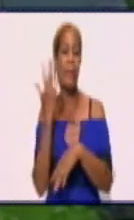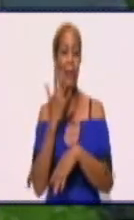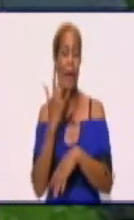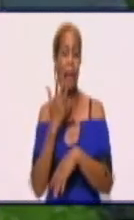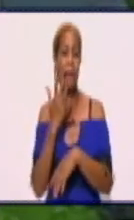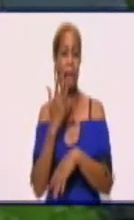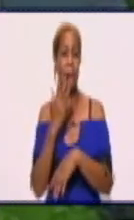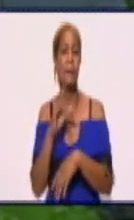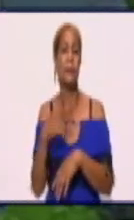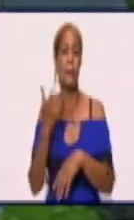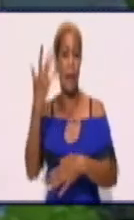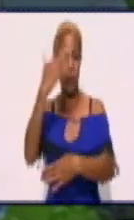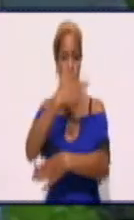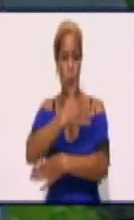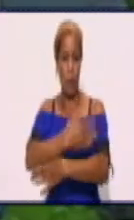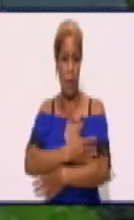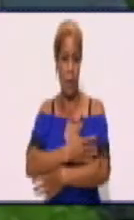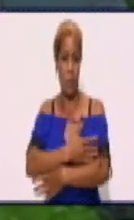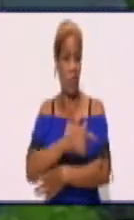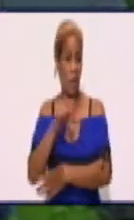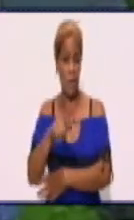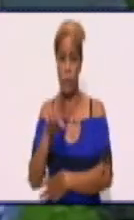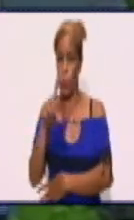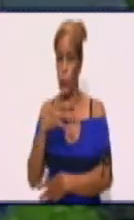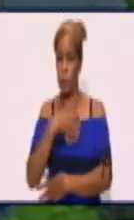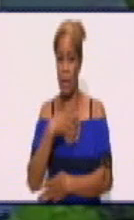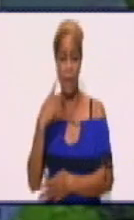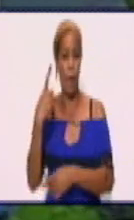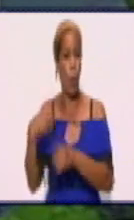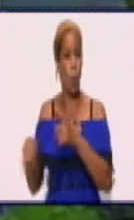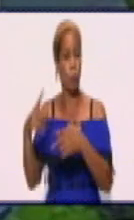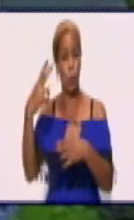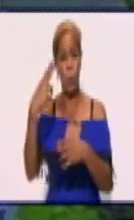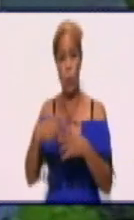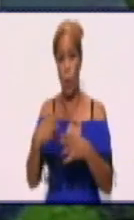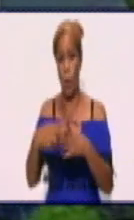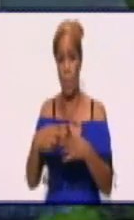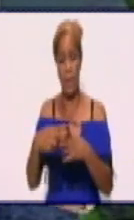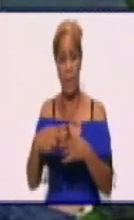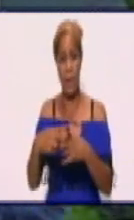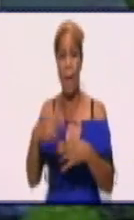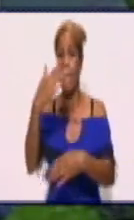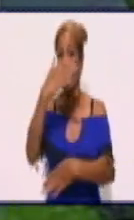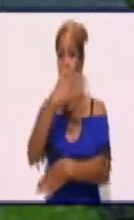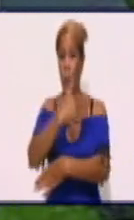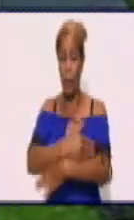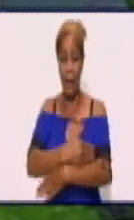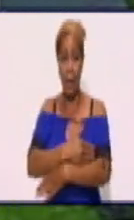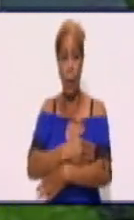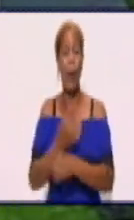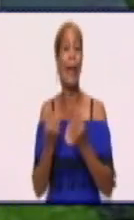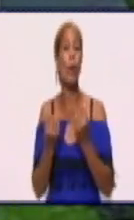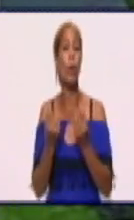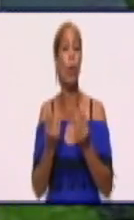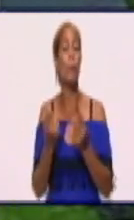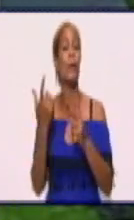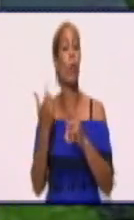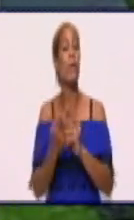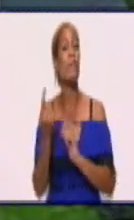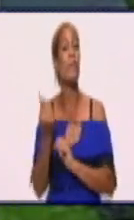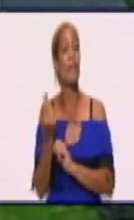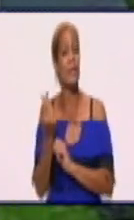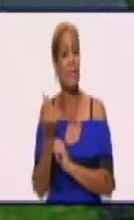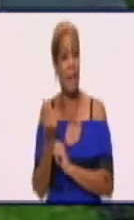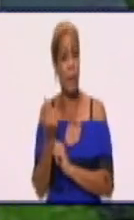bloqueo, no tiene otro nombre, bloqueo económico y financiero de los Estados Unidos hacia nuestro